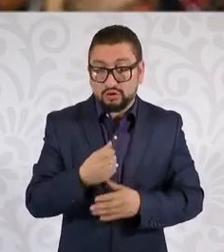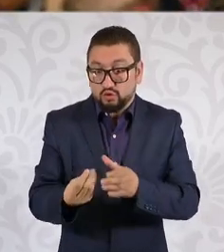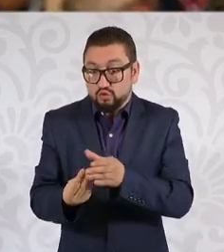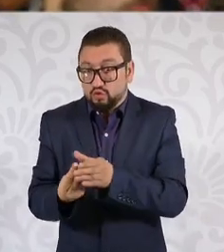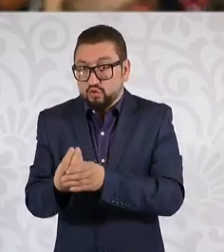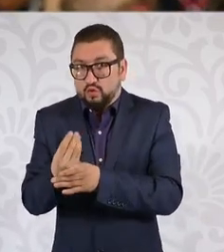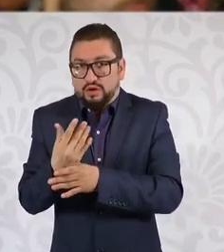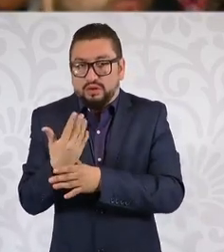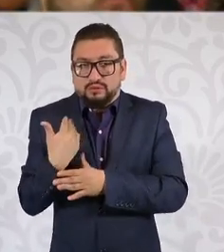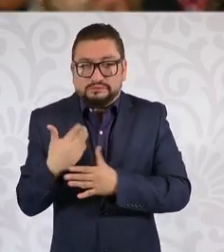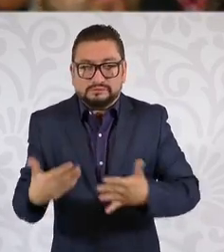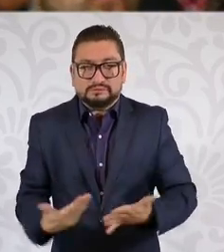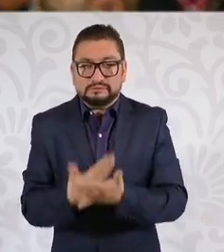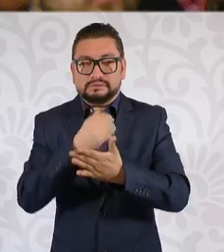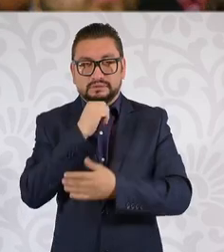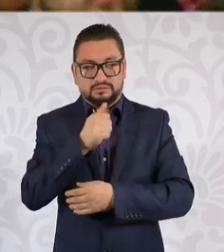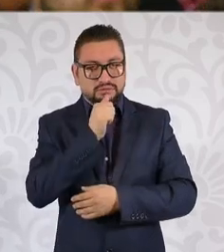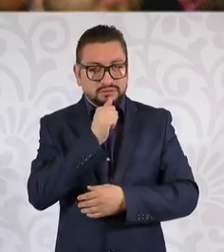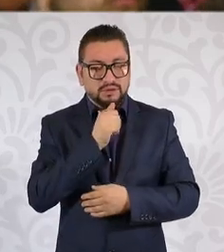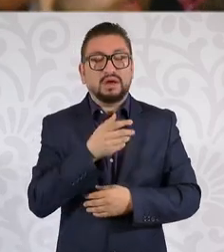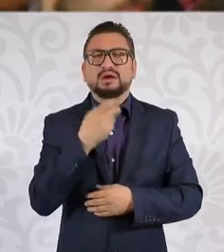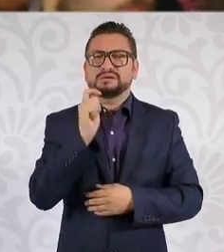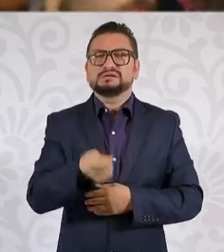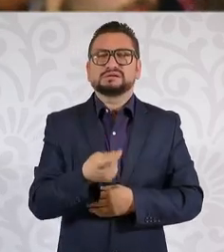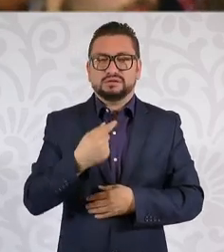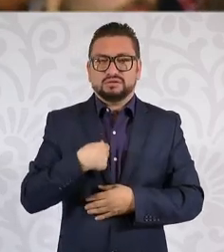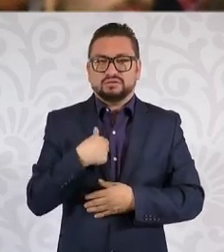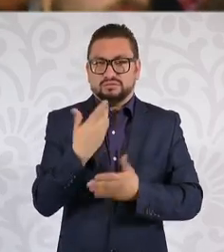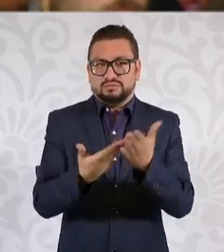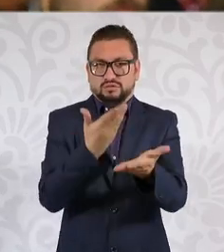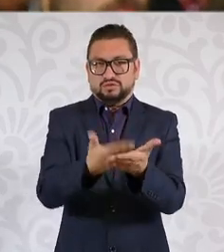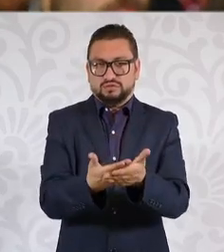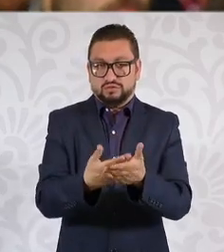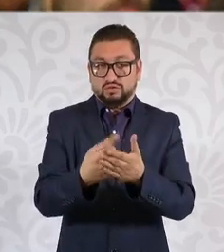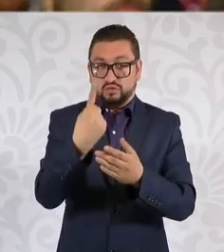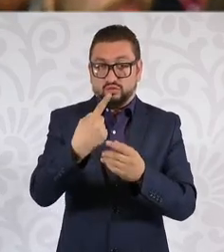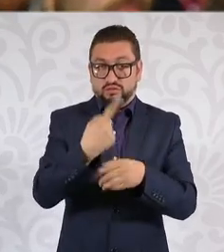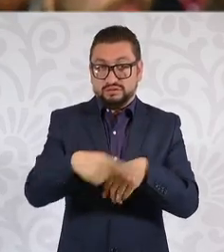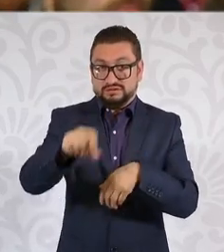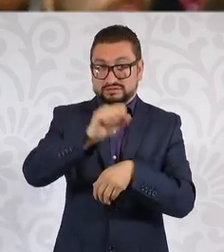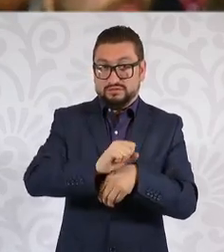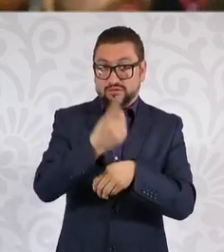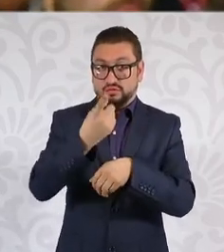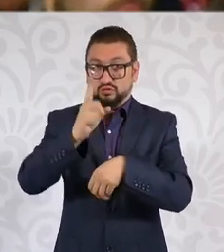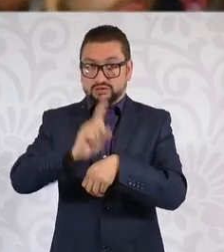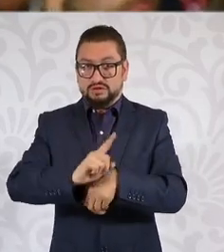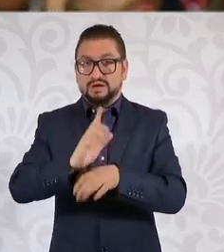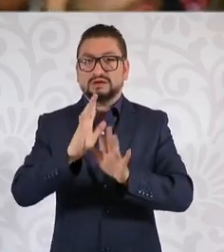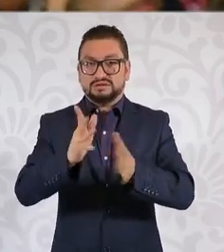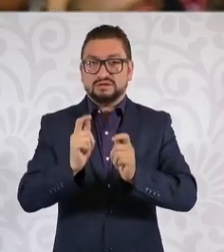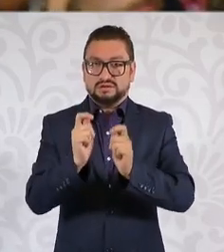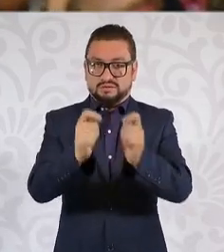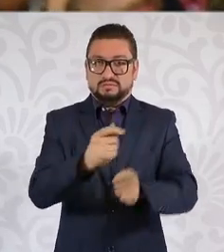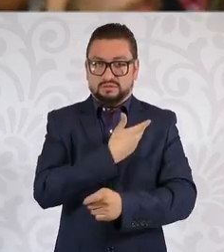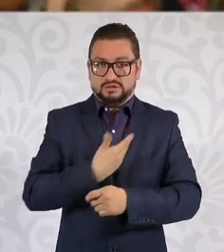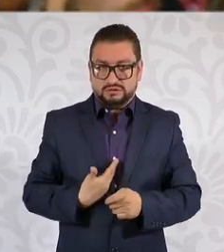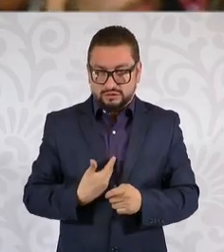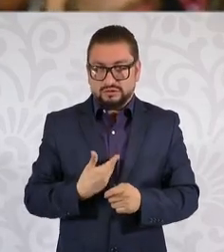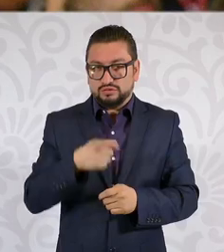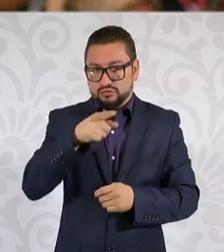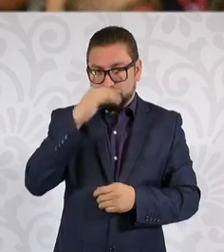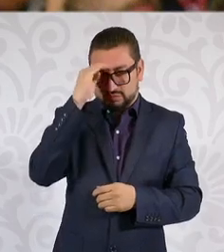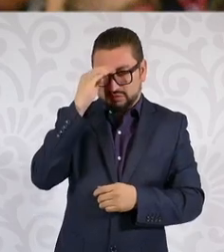Mi planteamiento es el siguiente: a una semana y un día de su administración, ¿considera usted que el caso